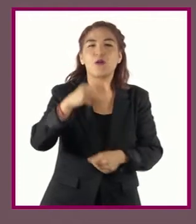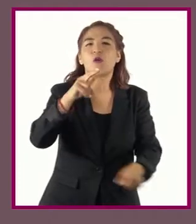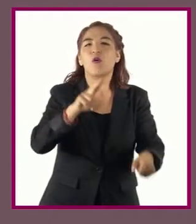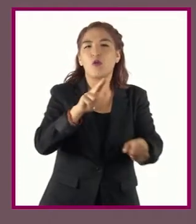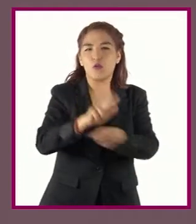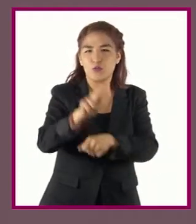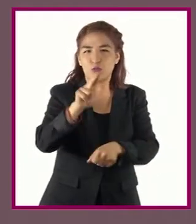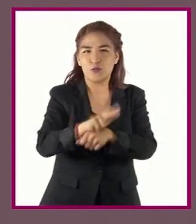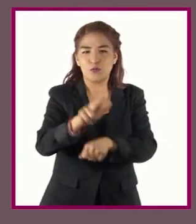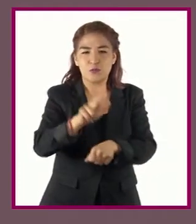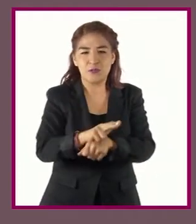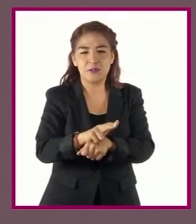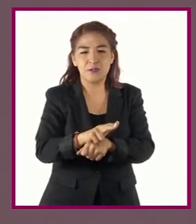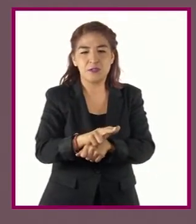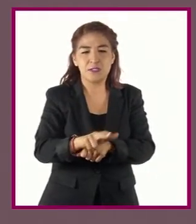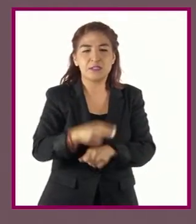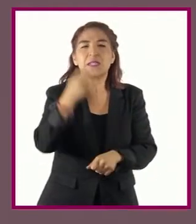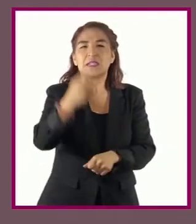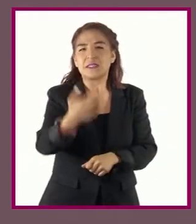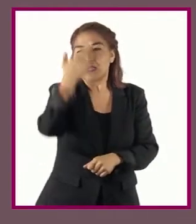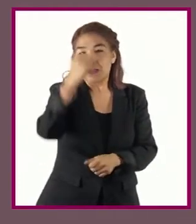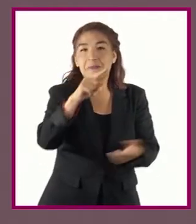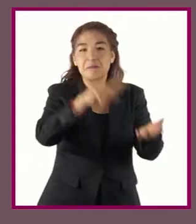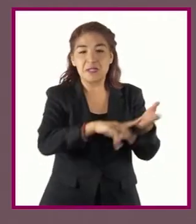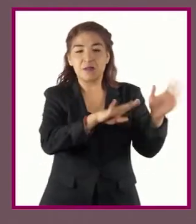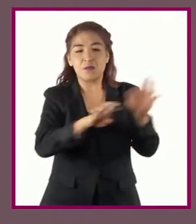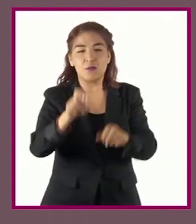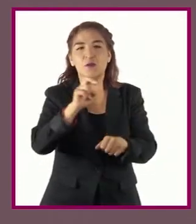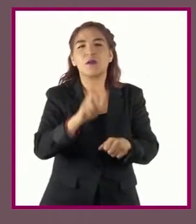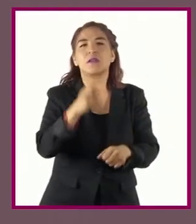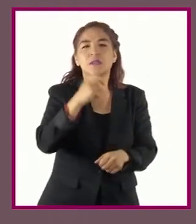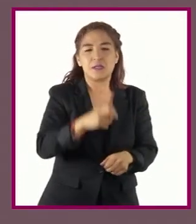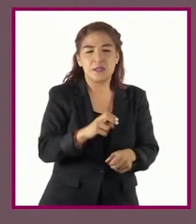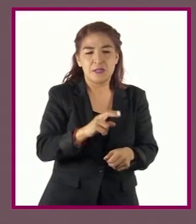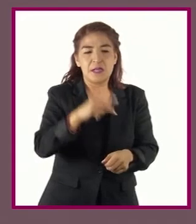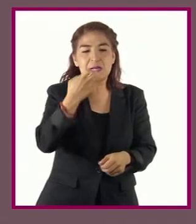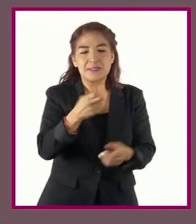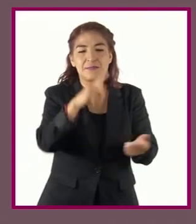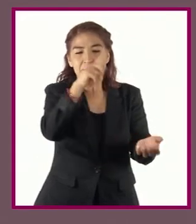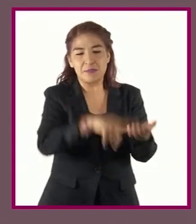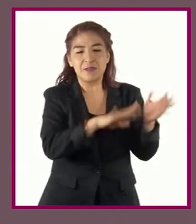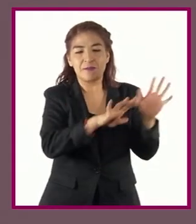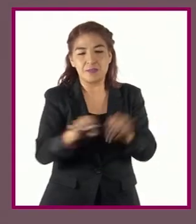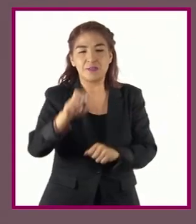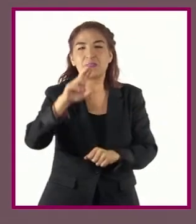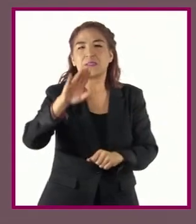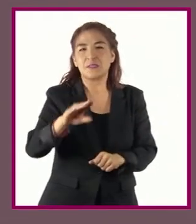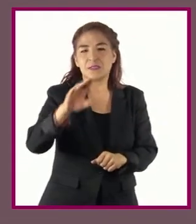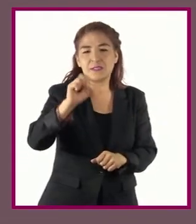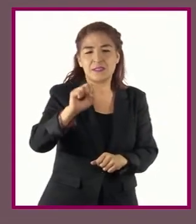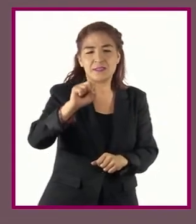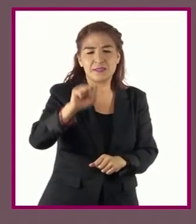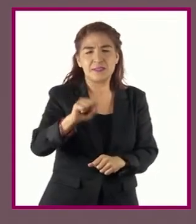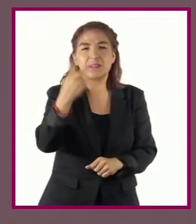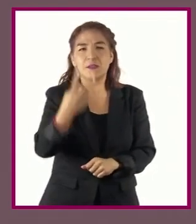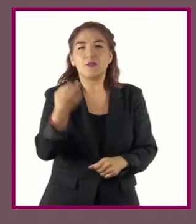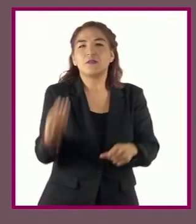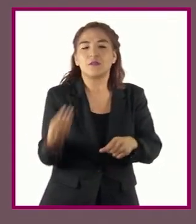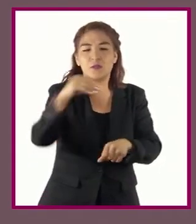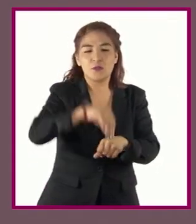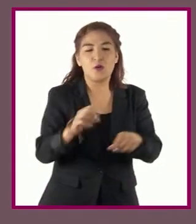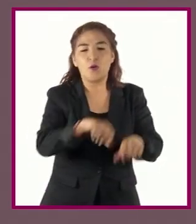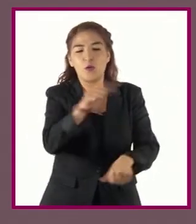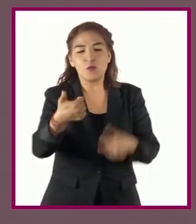Honduras, que en 1962 se convirtió en el Frente Sandinista de Liberación Nacional y que incorporó